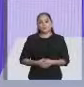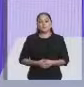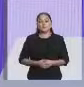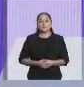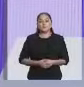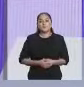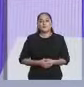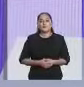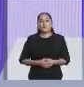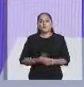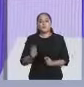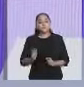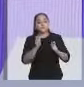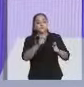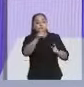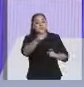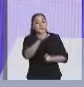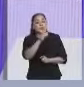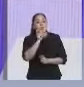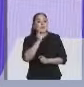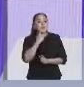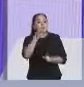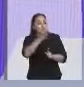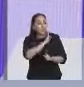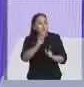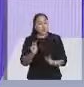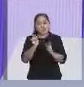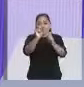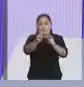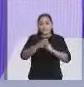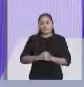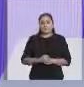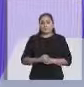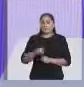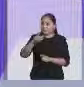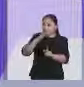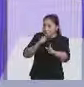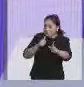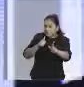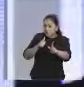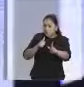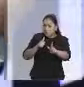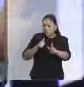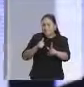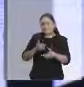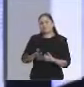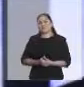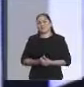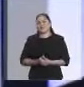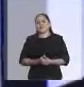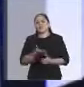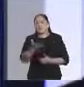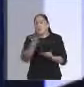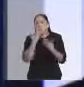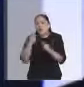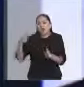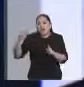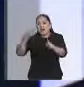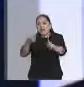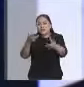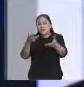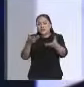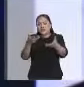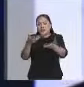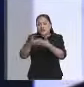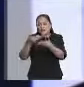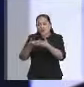¿Puede usar la palabra candidato Andrés Manuel López Obrador? ¿No quiere? ¿Tiene posibilidades no de una tiene réplica? No tiene sentido, me traen